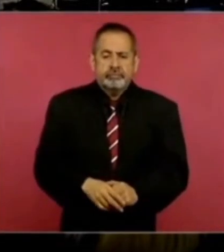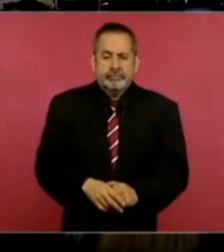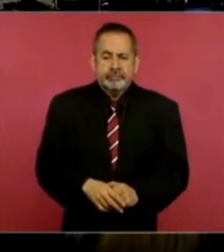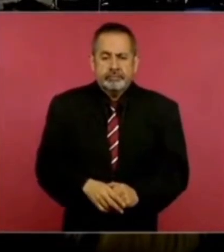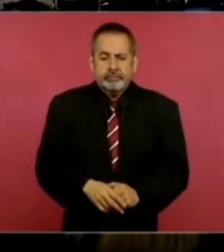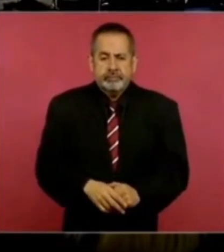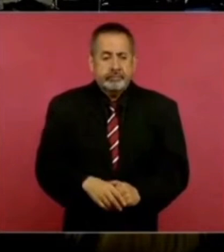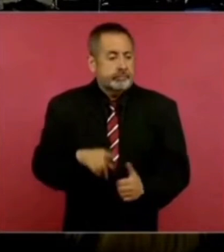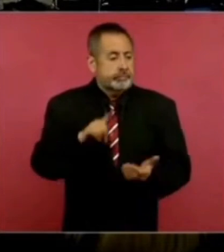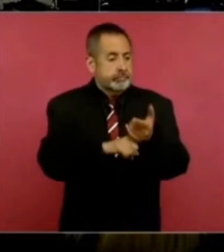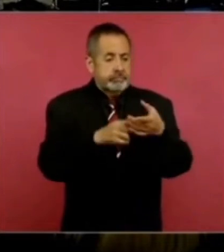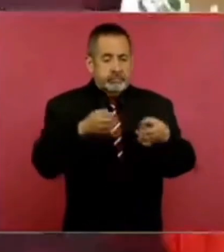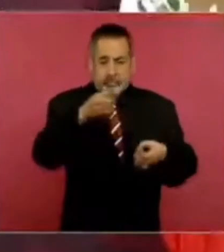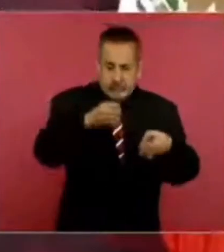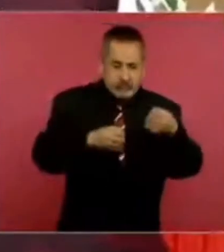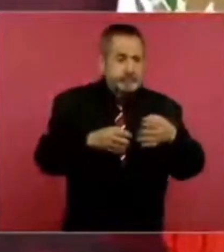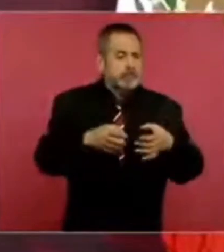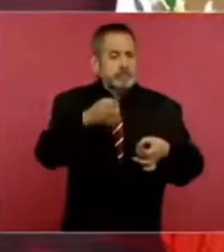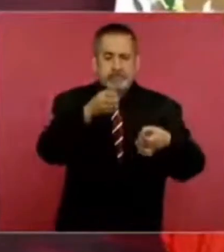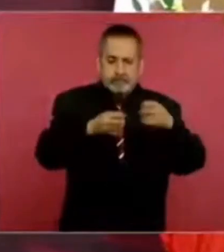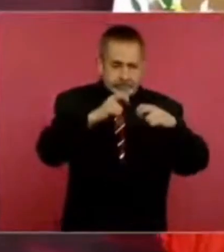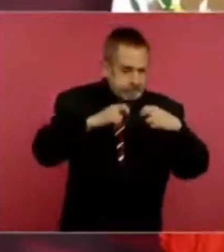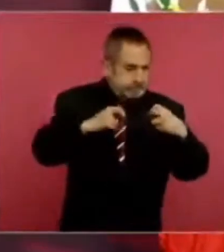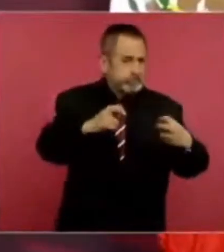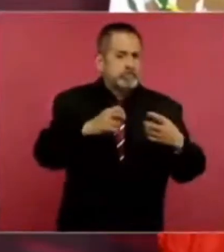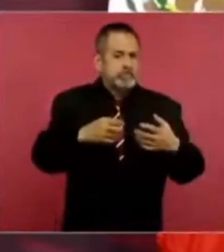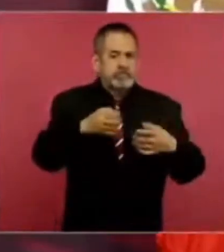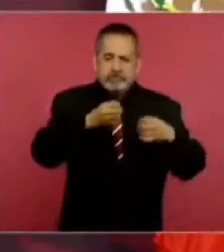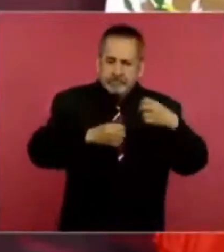si los jueces, magistrados, ministros